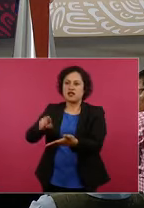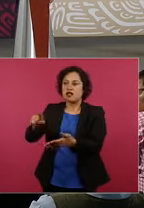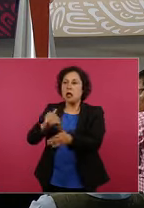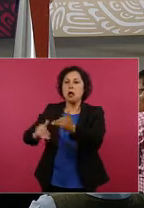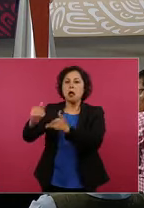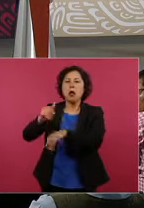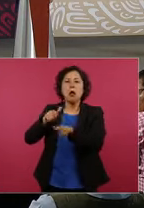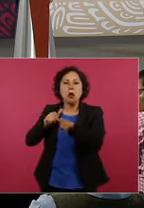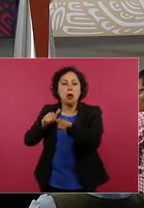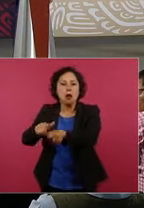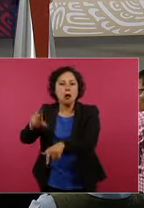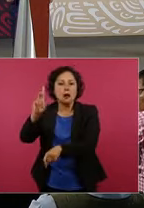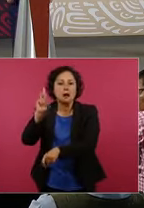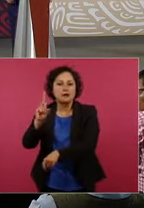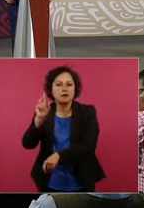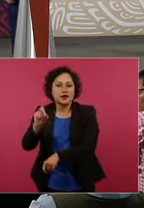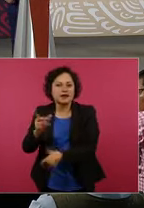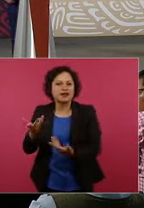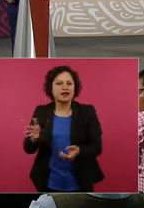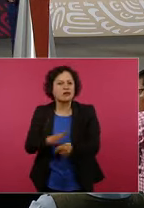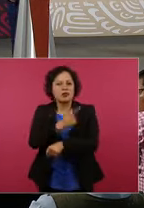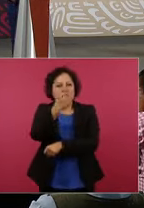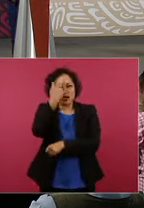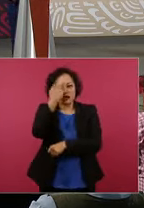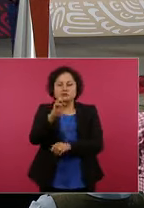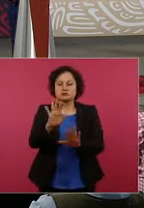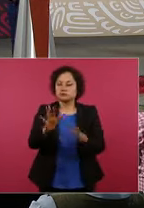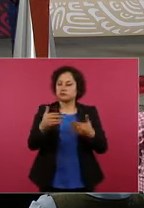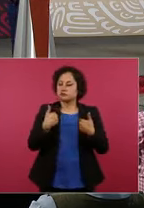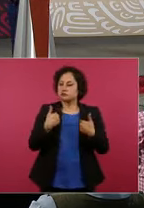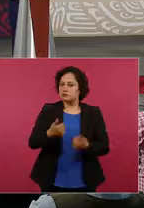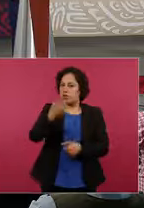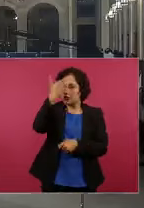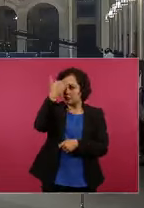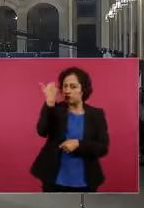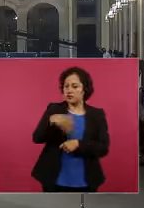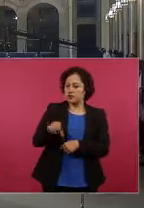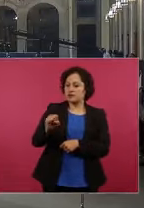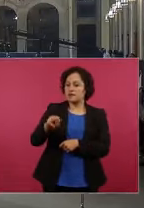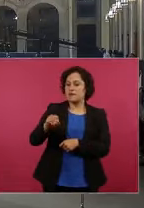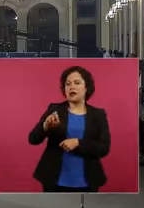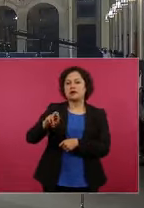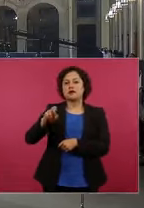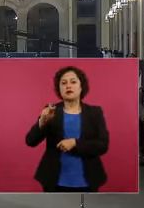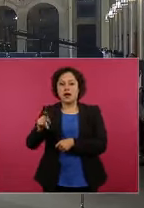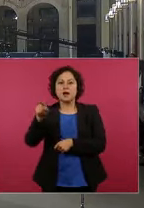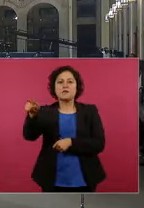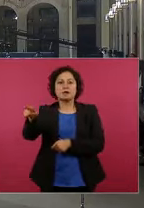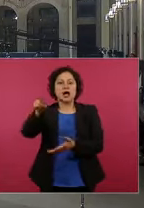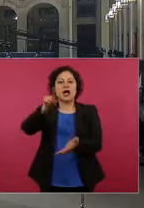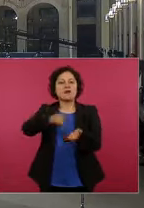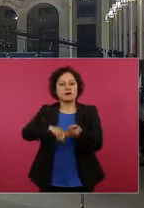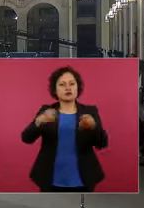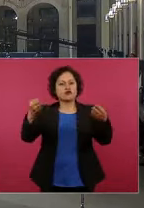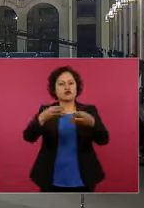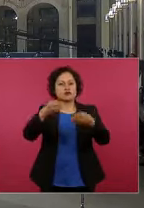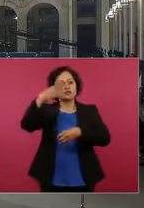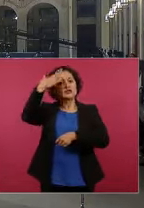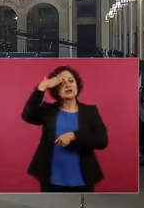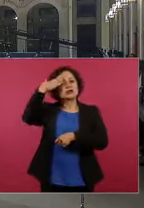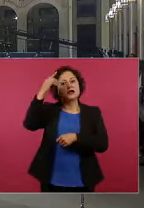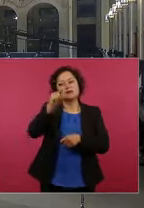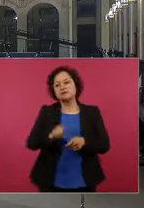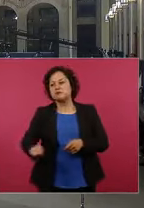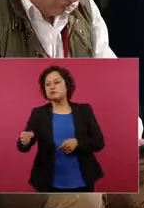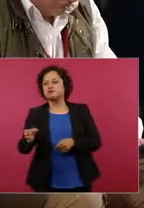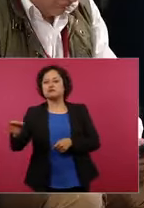que la Semarnat ha hecho un brillante trabajo, tanto de oficinas centrales como en la delegación, porque la maestra